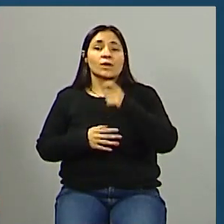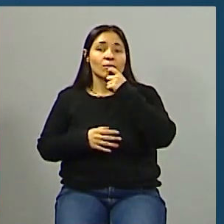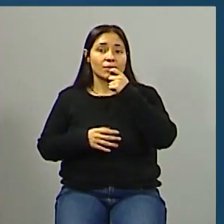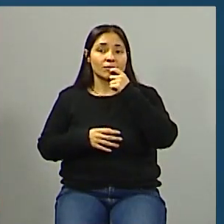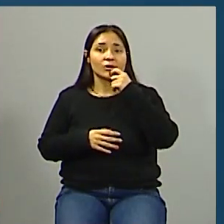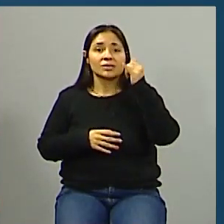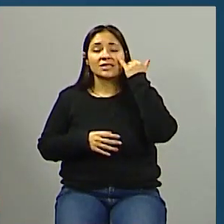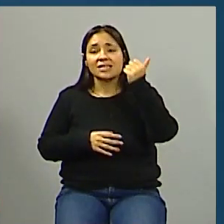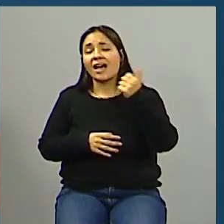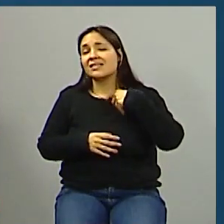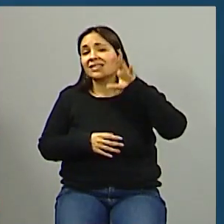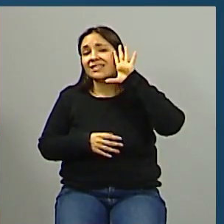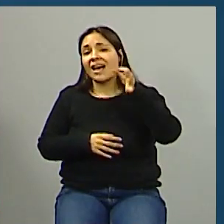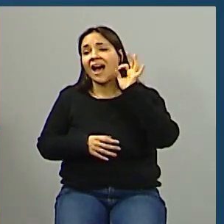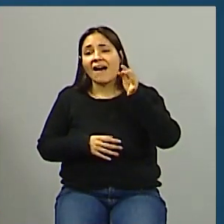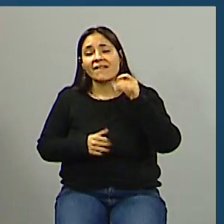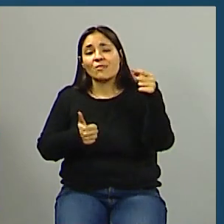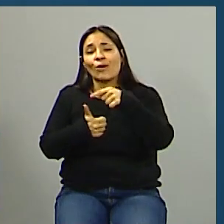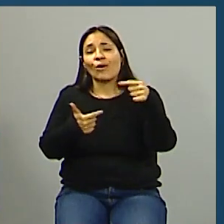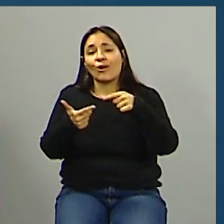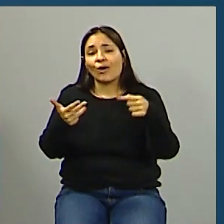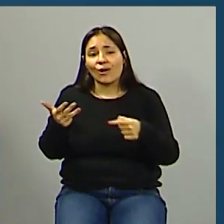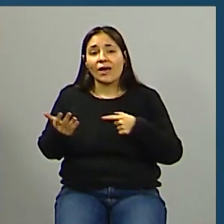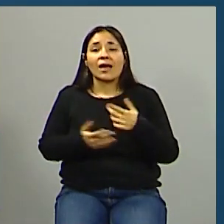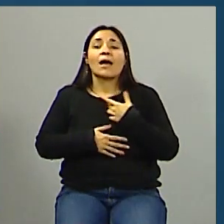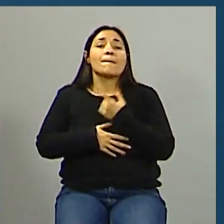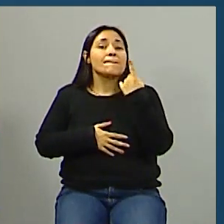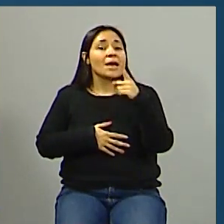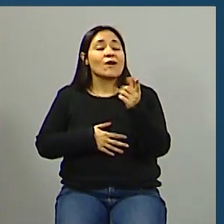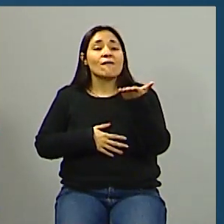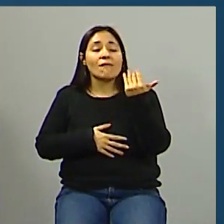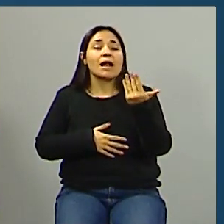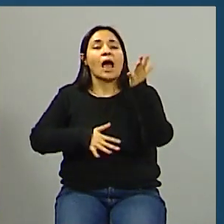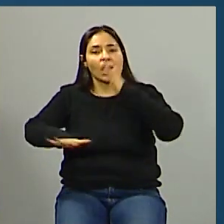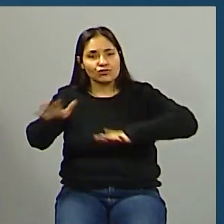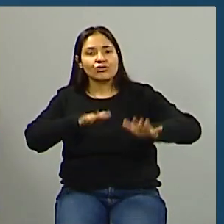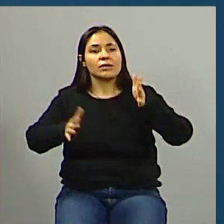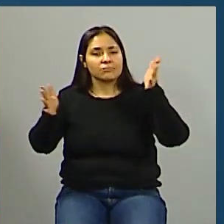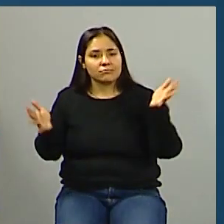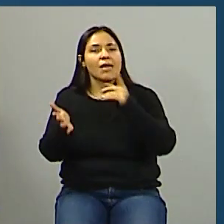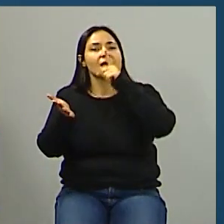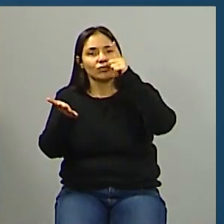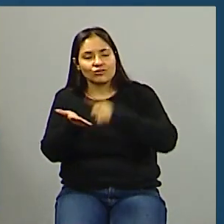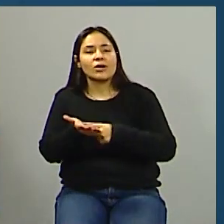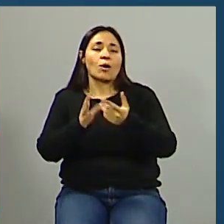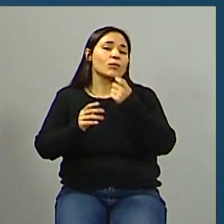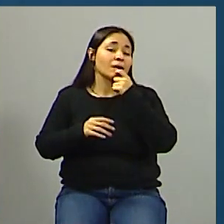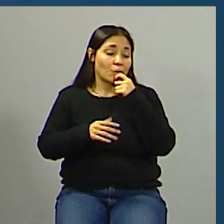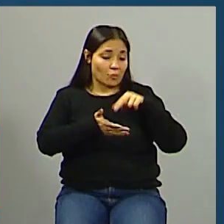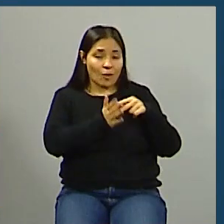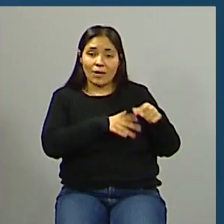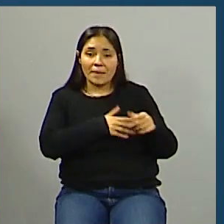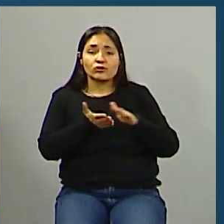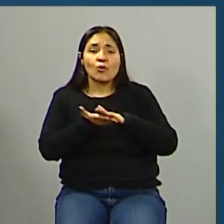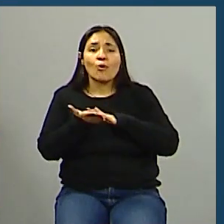nos han superado. Tenemos diagnósticos de todo. Lo que no tenemos son políticas de acciones concretas y sobre todo los cómo se van a hacer.